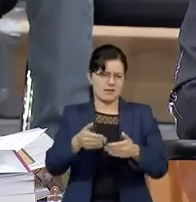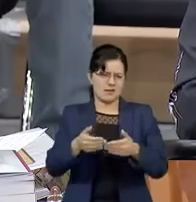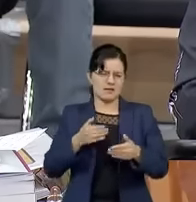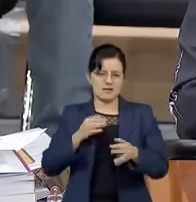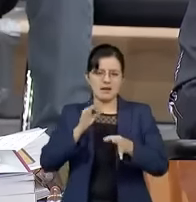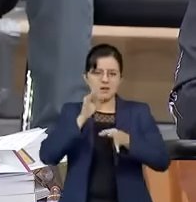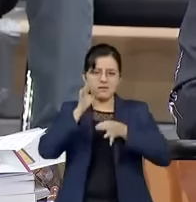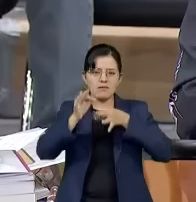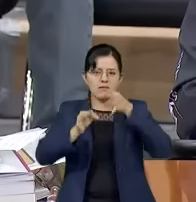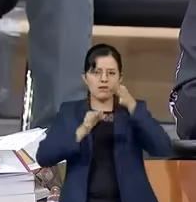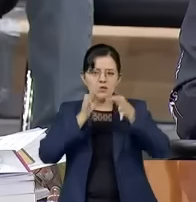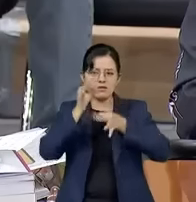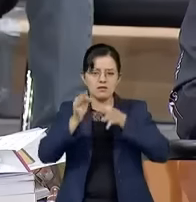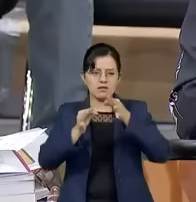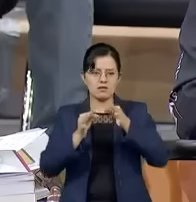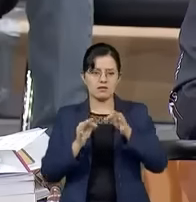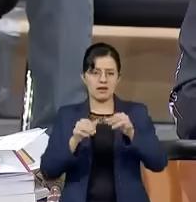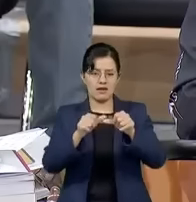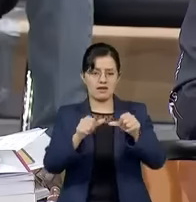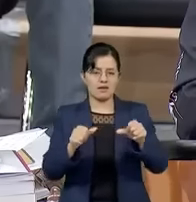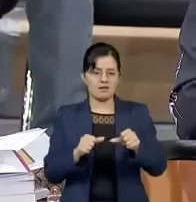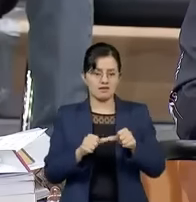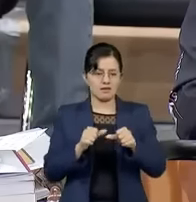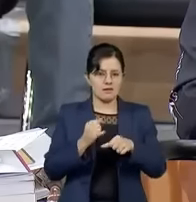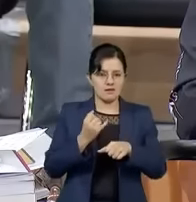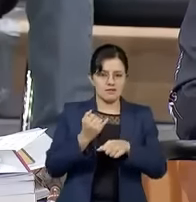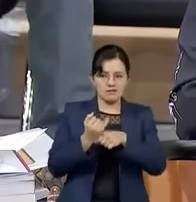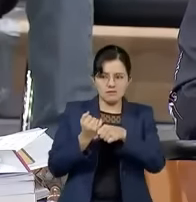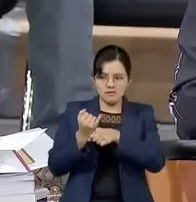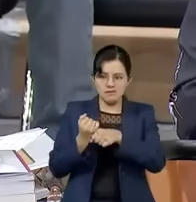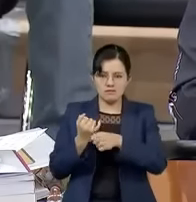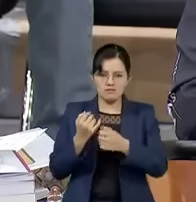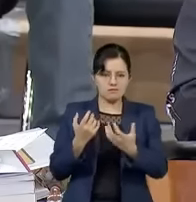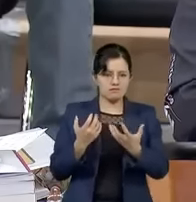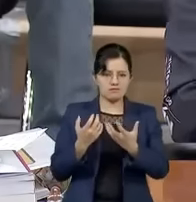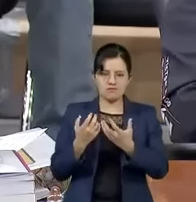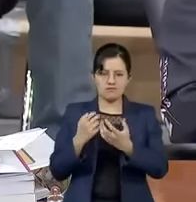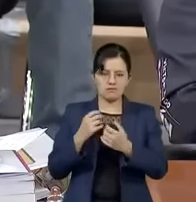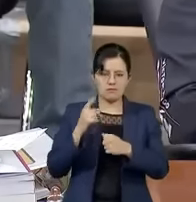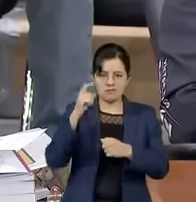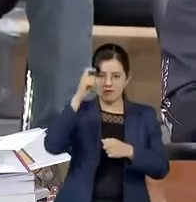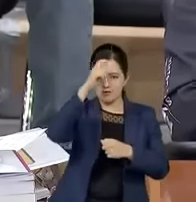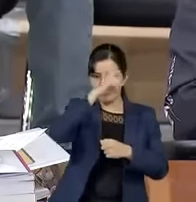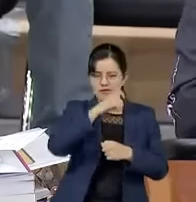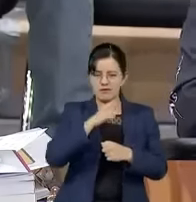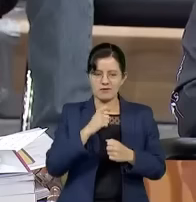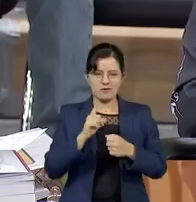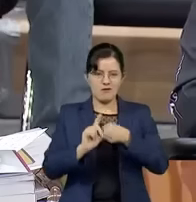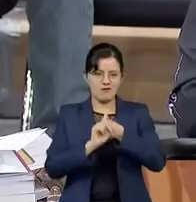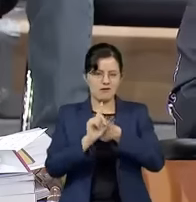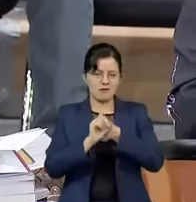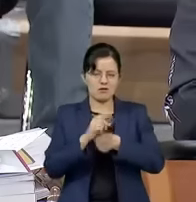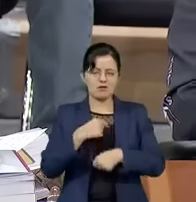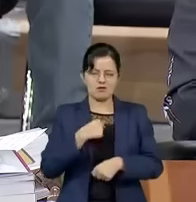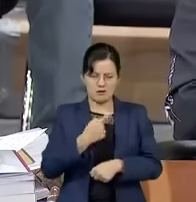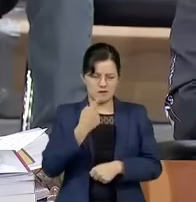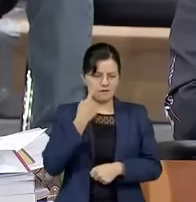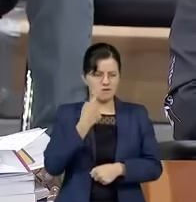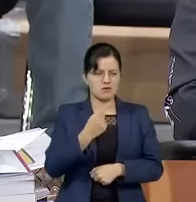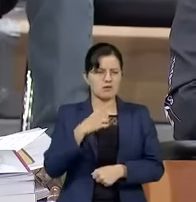metió en crisis toda el área de fiscalización eh he visto que se han hecho esfuerzos por